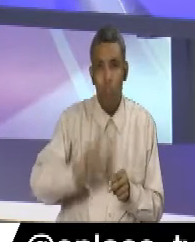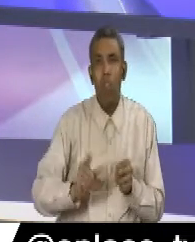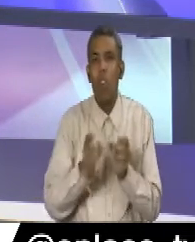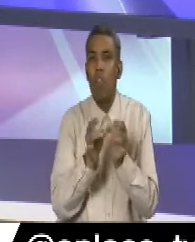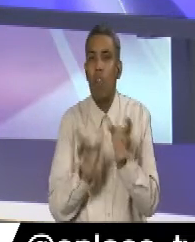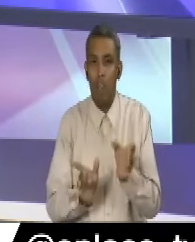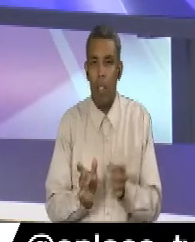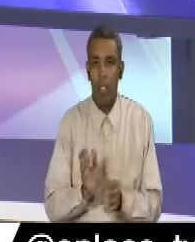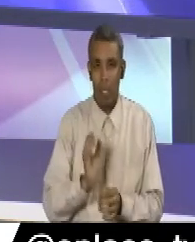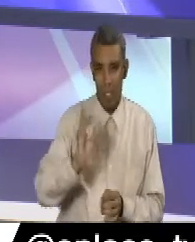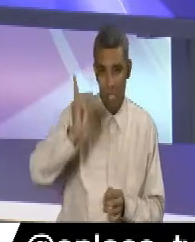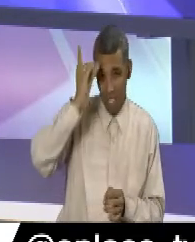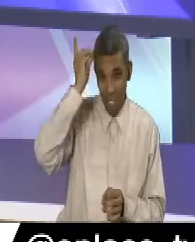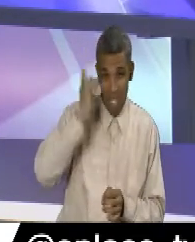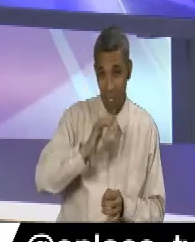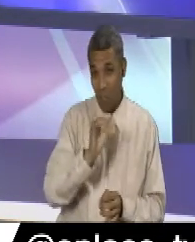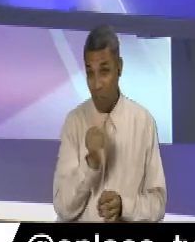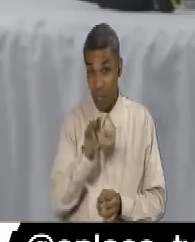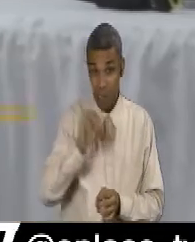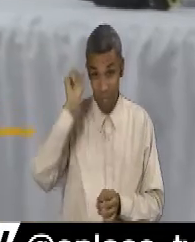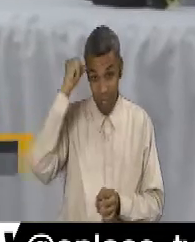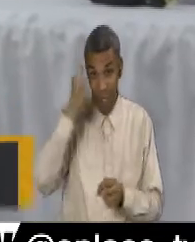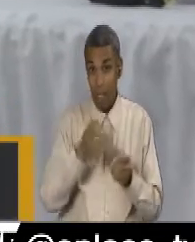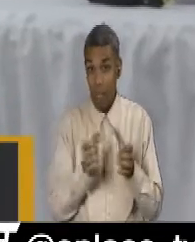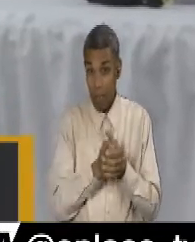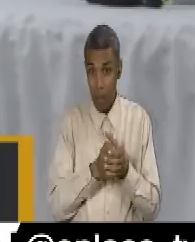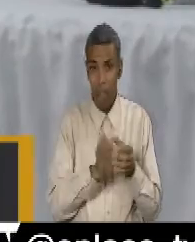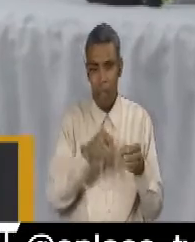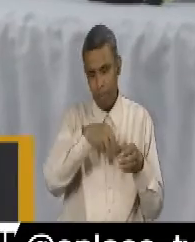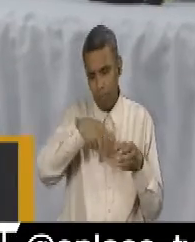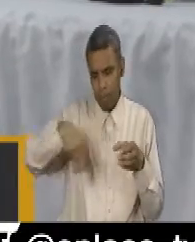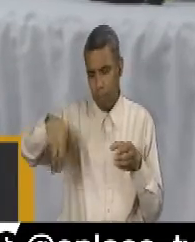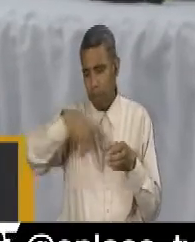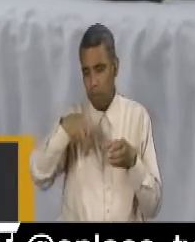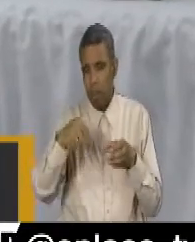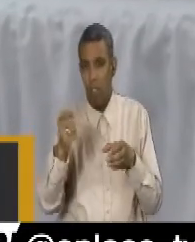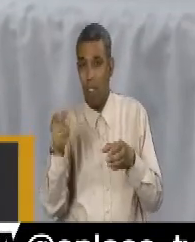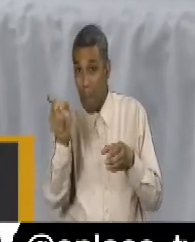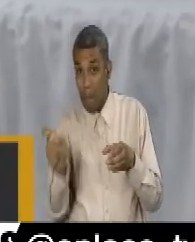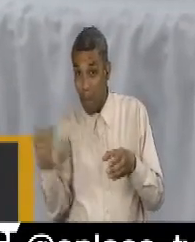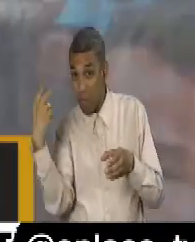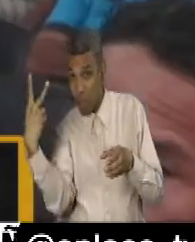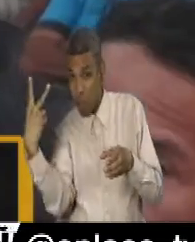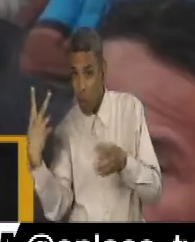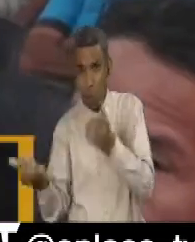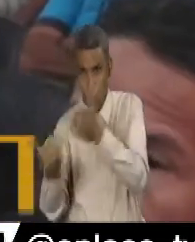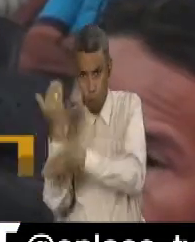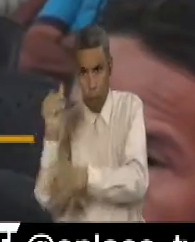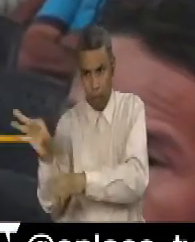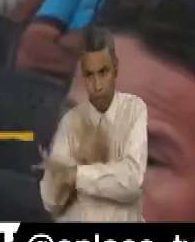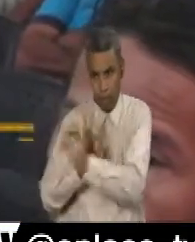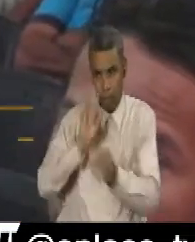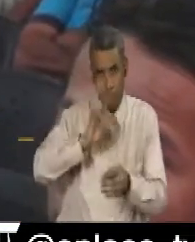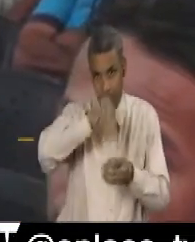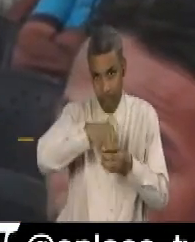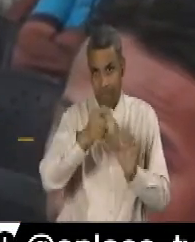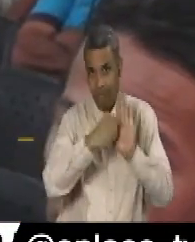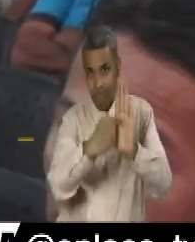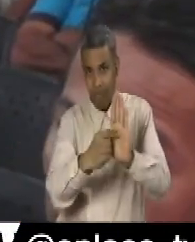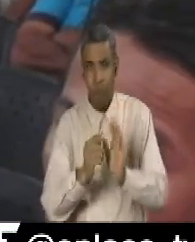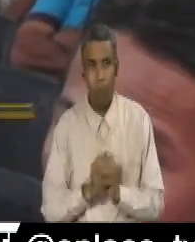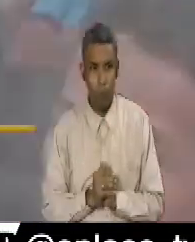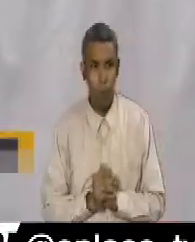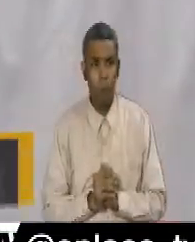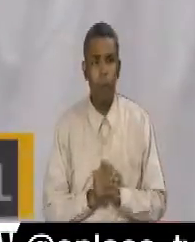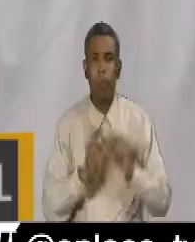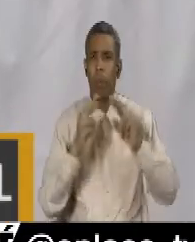instalaciones del Centro Popular Comercial. Se desarrolló en el CPC el cuarto comité de seguimiento electoral. En esa oportunidad, el encuentro